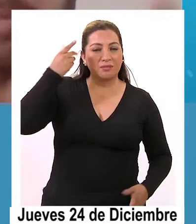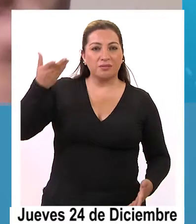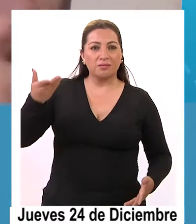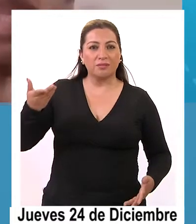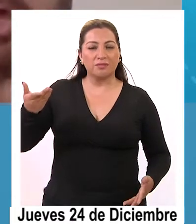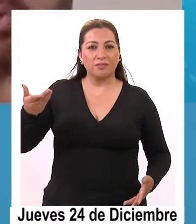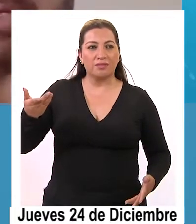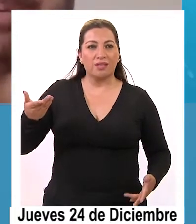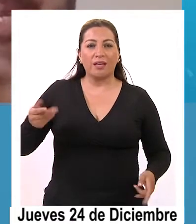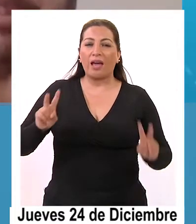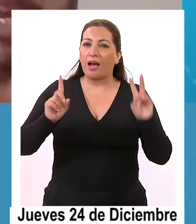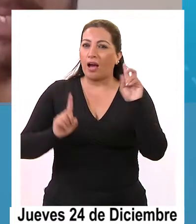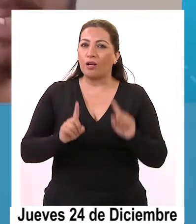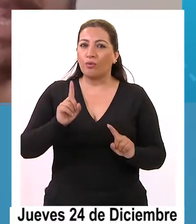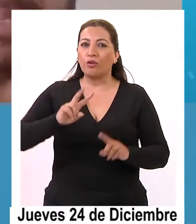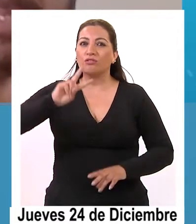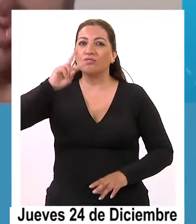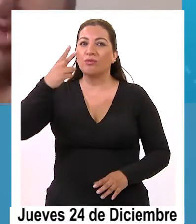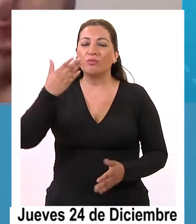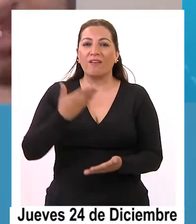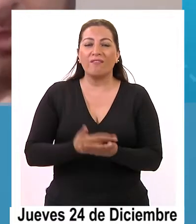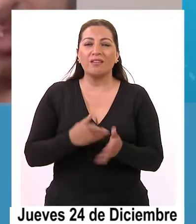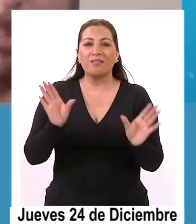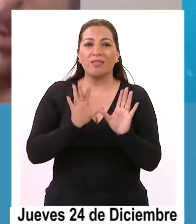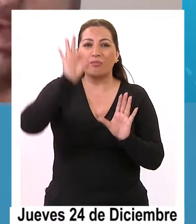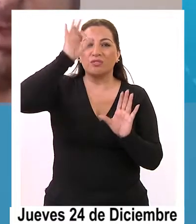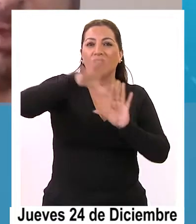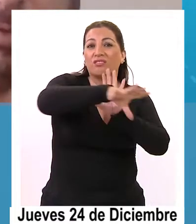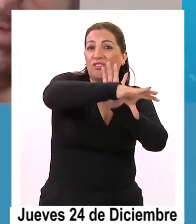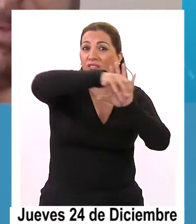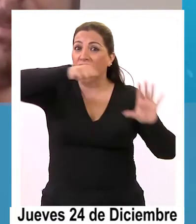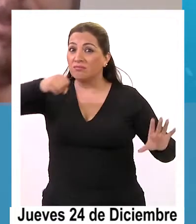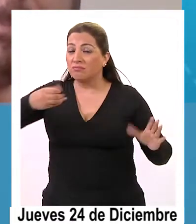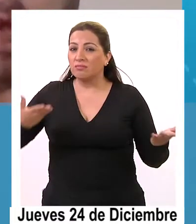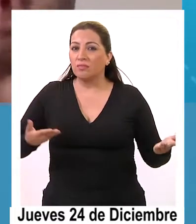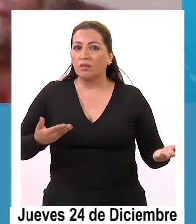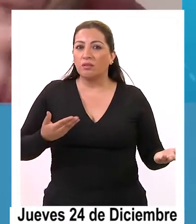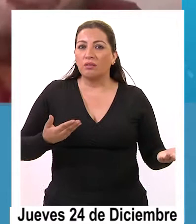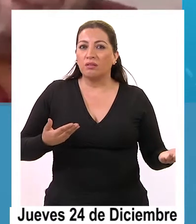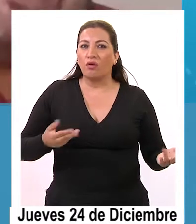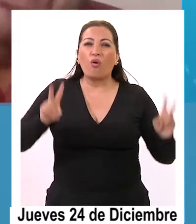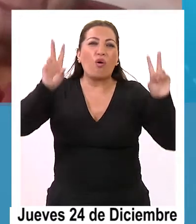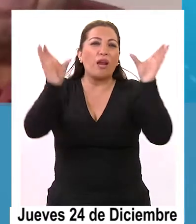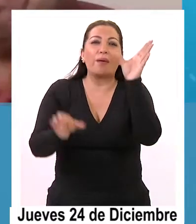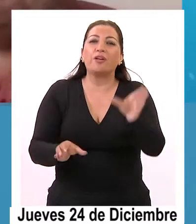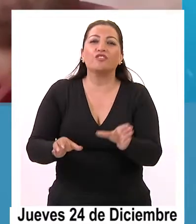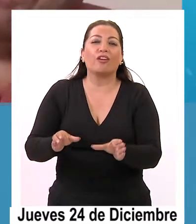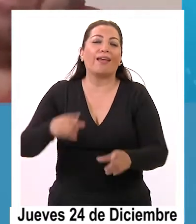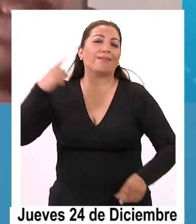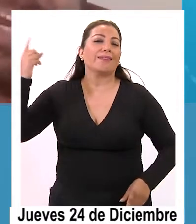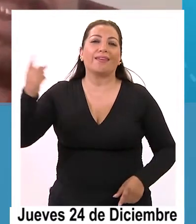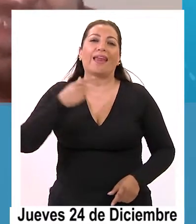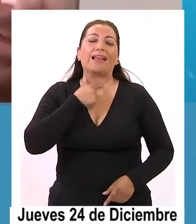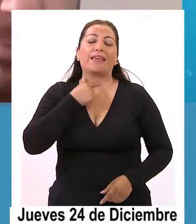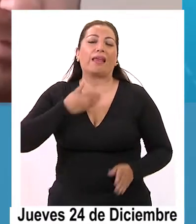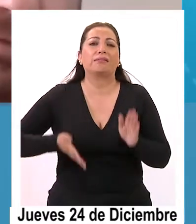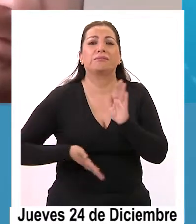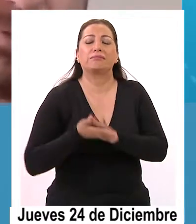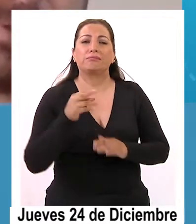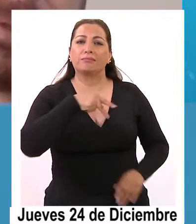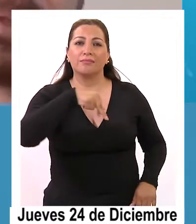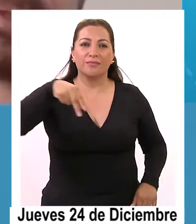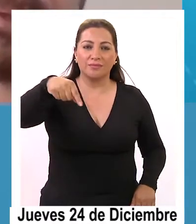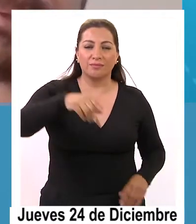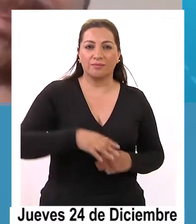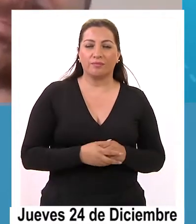cree que esto está influenciado de alguna manera por la entrega del segundo retiro del 10%? ¿O la gente en general tiene ganas de salir, digamos?